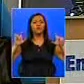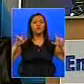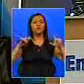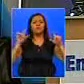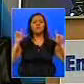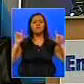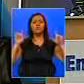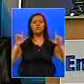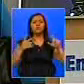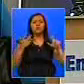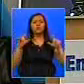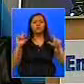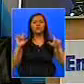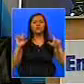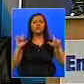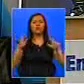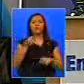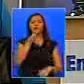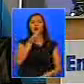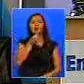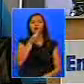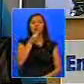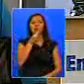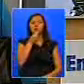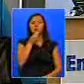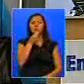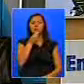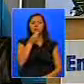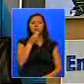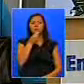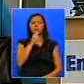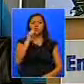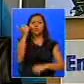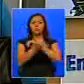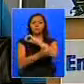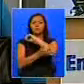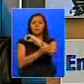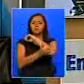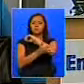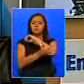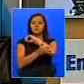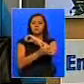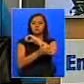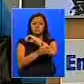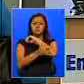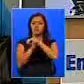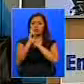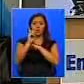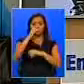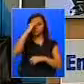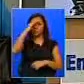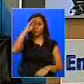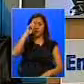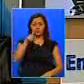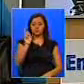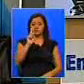esa fotografía es de un reportaje de otro país, ¿no? Que no es de Cuba, ahí encontramos